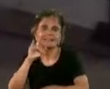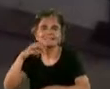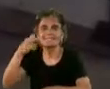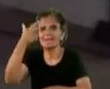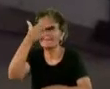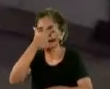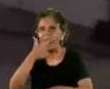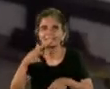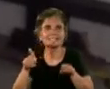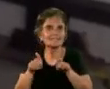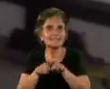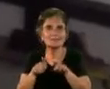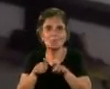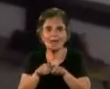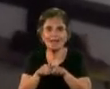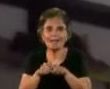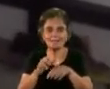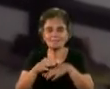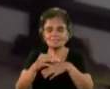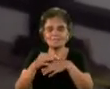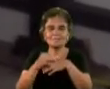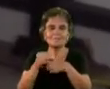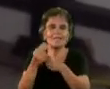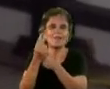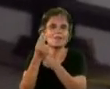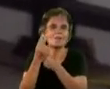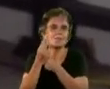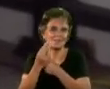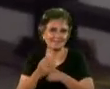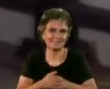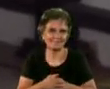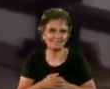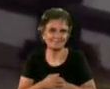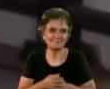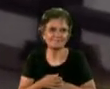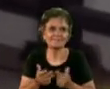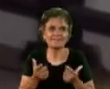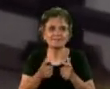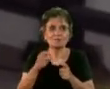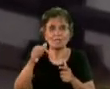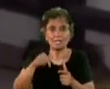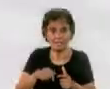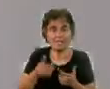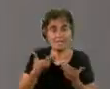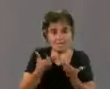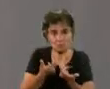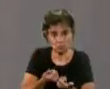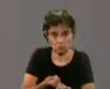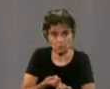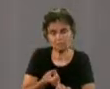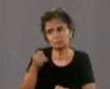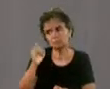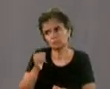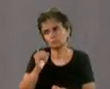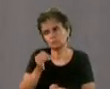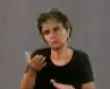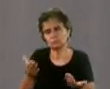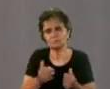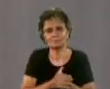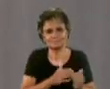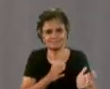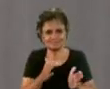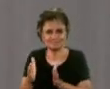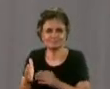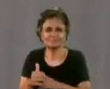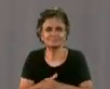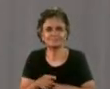y protege la piel. ¿Estas charlas y capacitaciones te son útiles para tu negocio? Sí, absolutamente. Representamos a Farina Centro